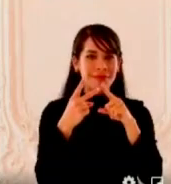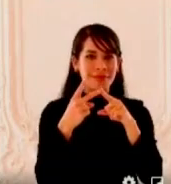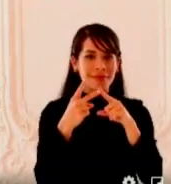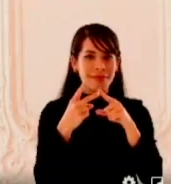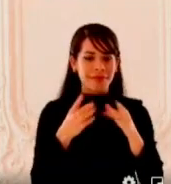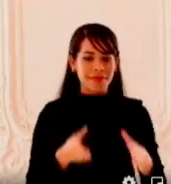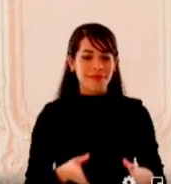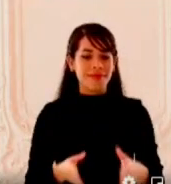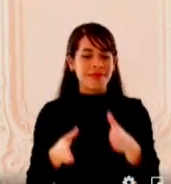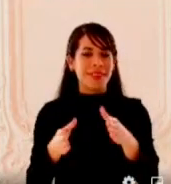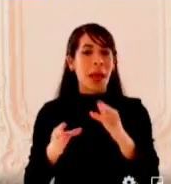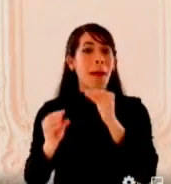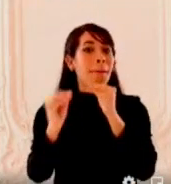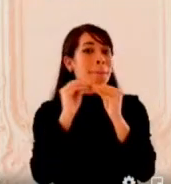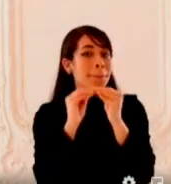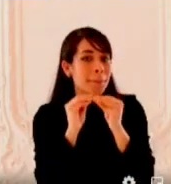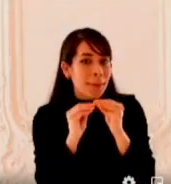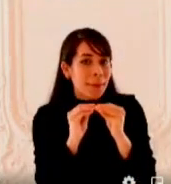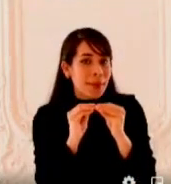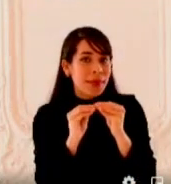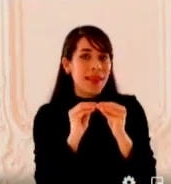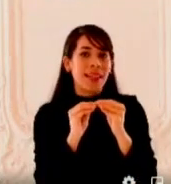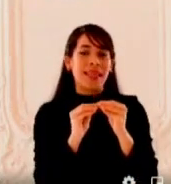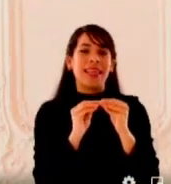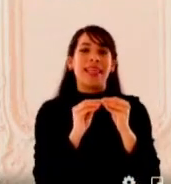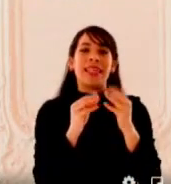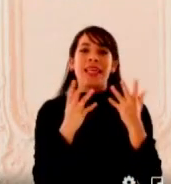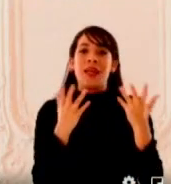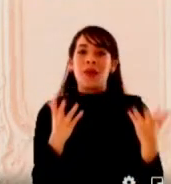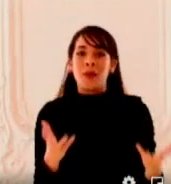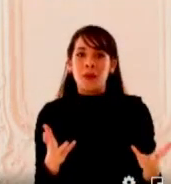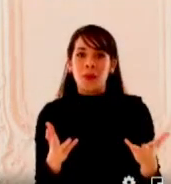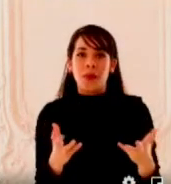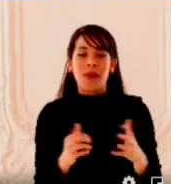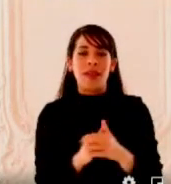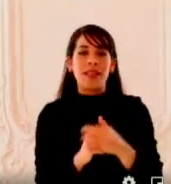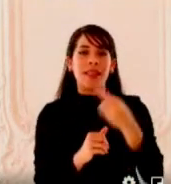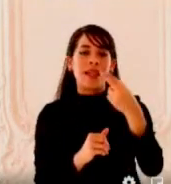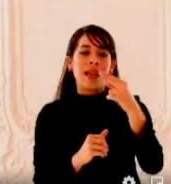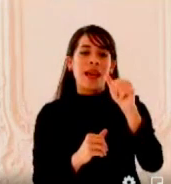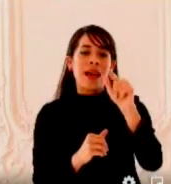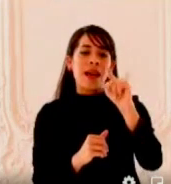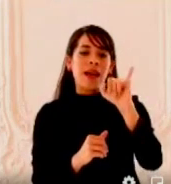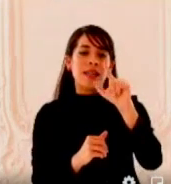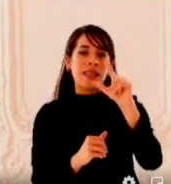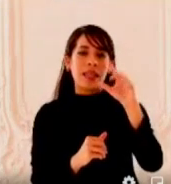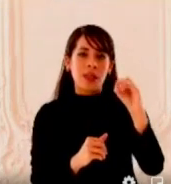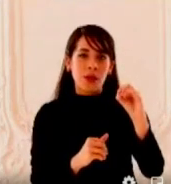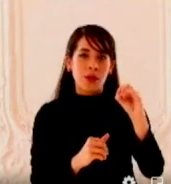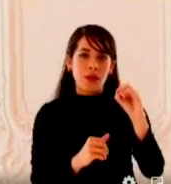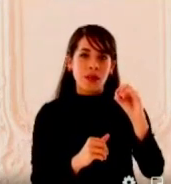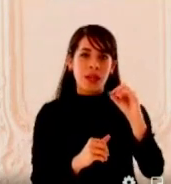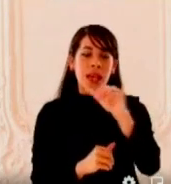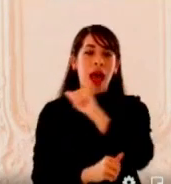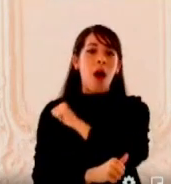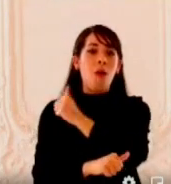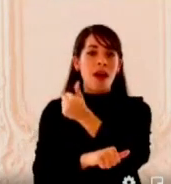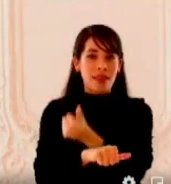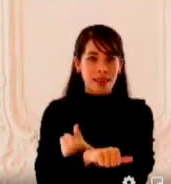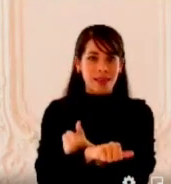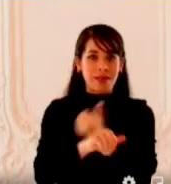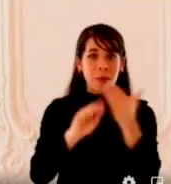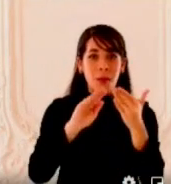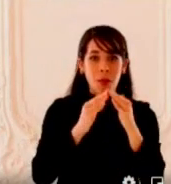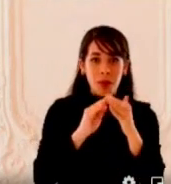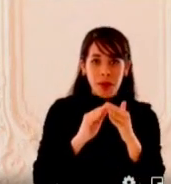las mejoras en el sistema de carreteras entre Hatillo y Aguadilla, ahí lo que dice el plan